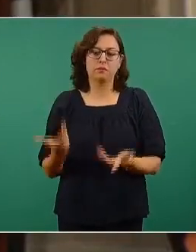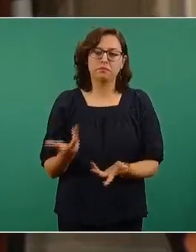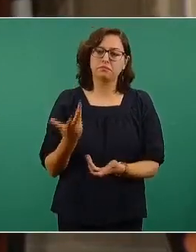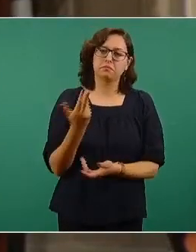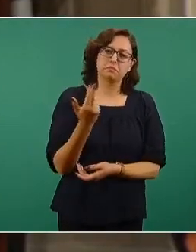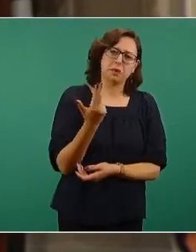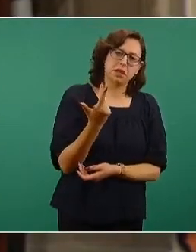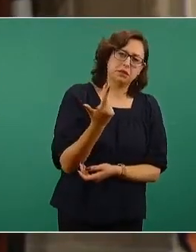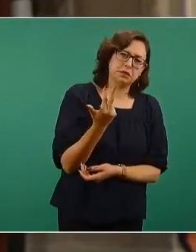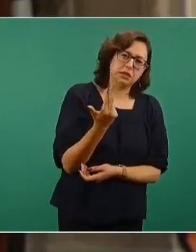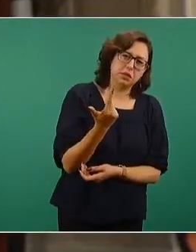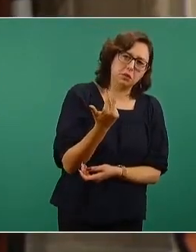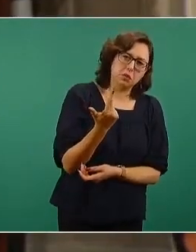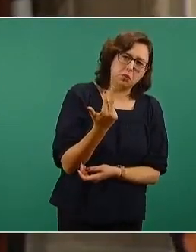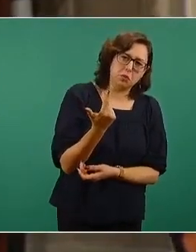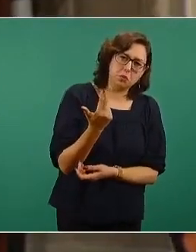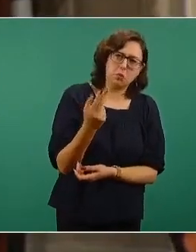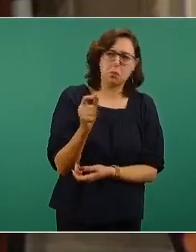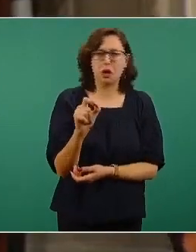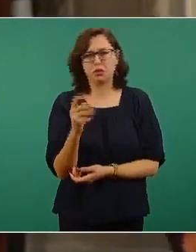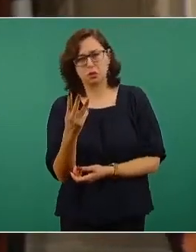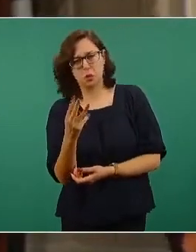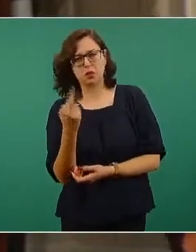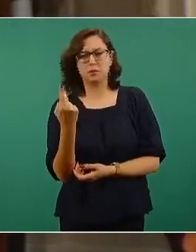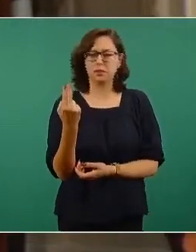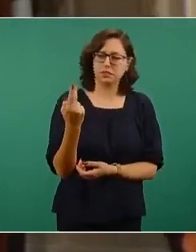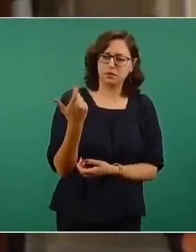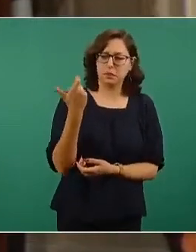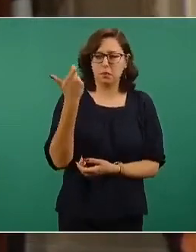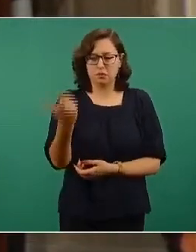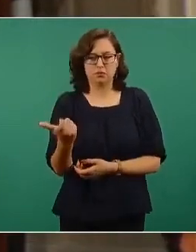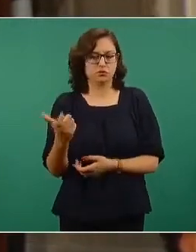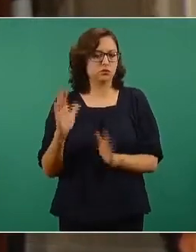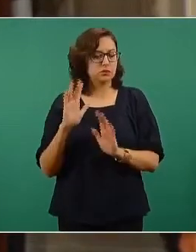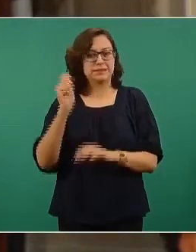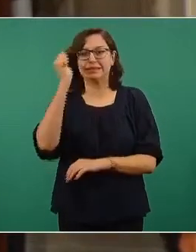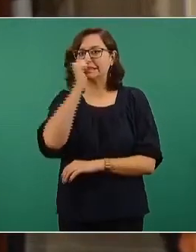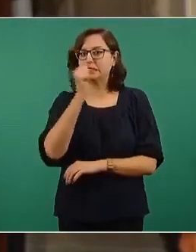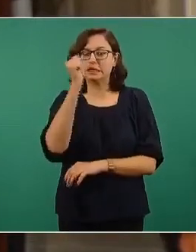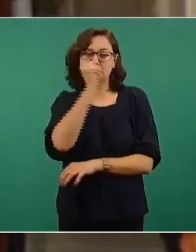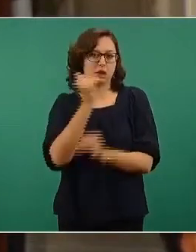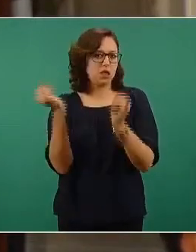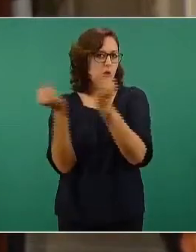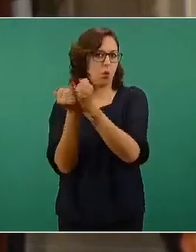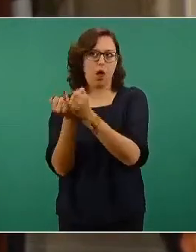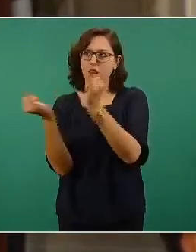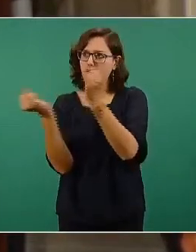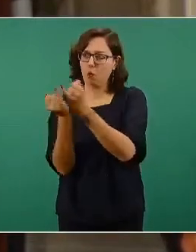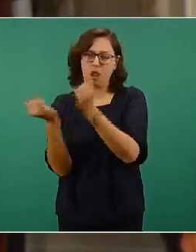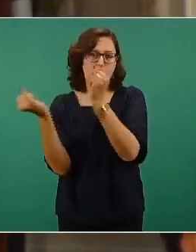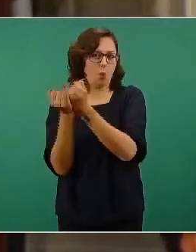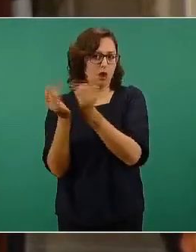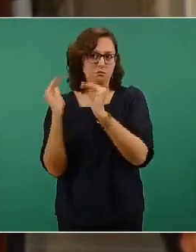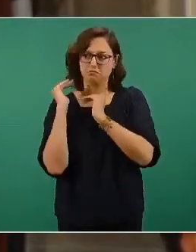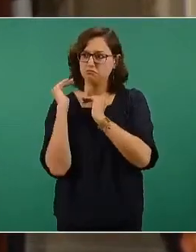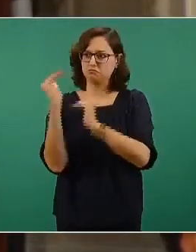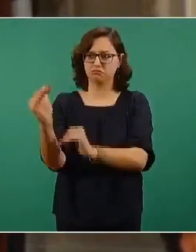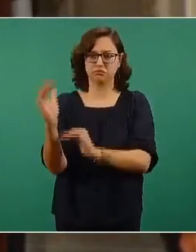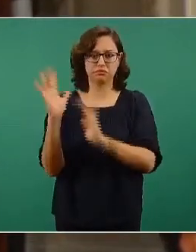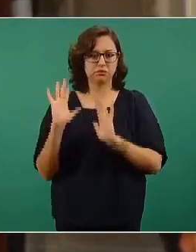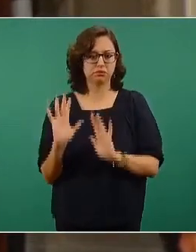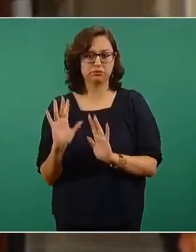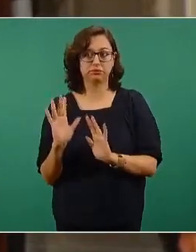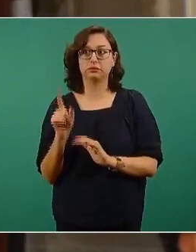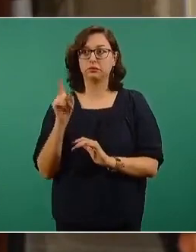25 pesos, más o menos. Y esto porque pues es un producto básico y han vivido fuertes